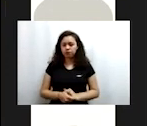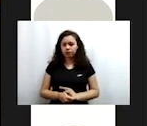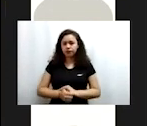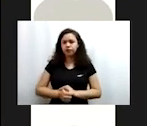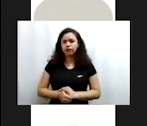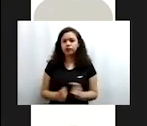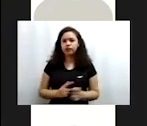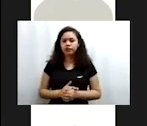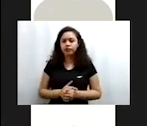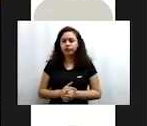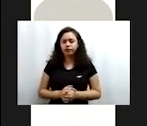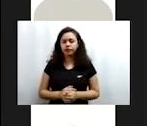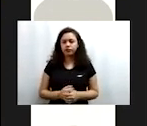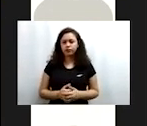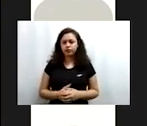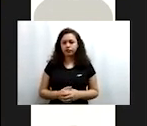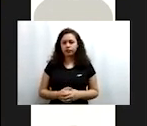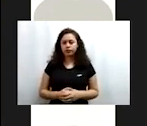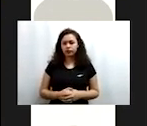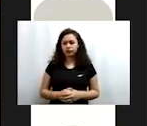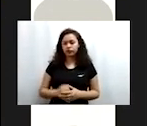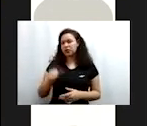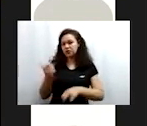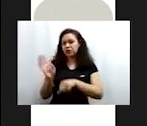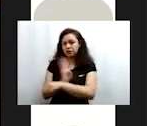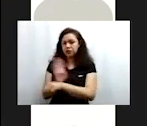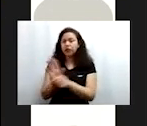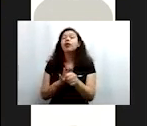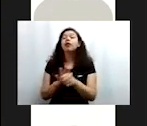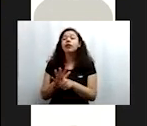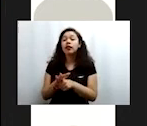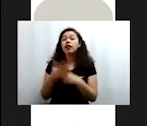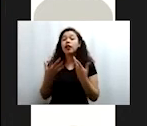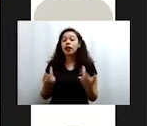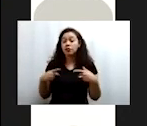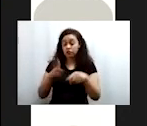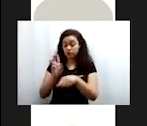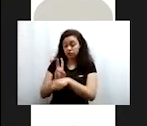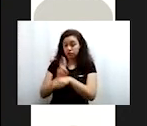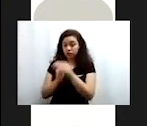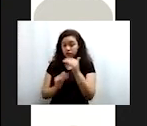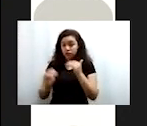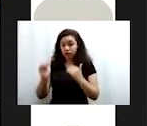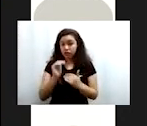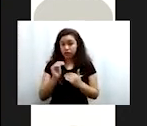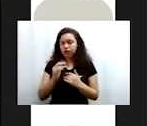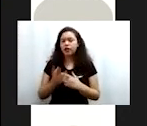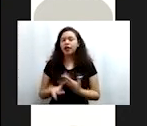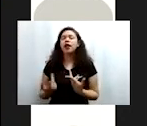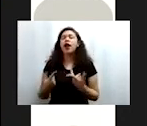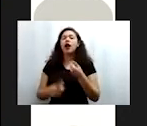tareas que él realiza, ¿verdad? Otro de los beneficios es que el supervisor va a evitar problemas